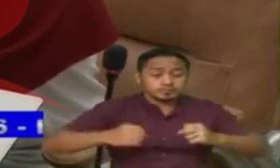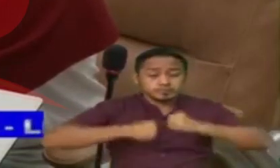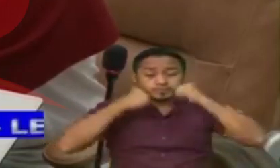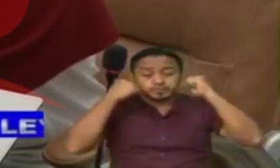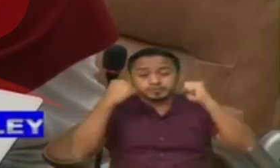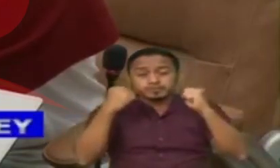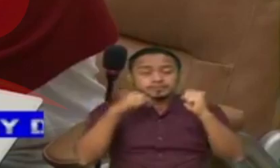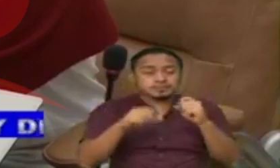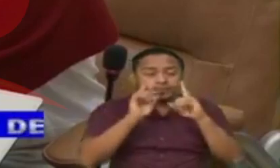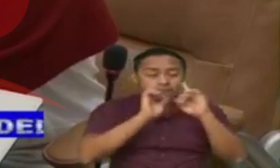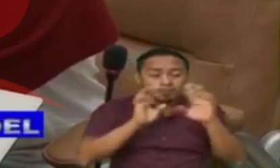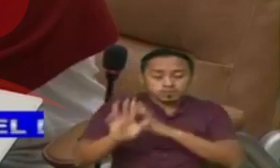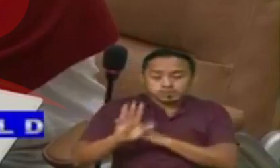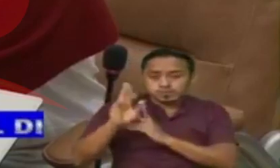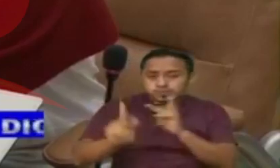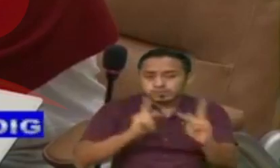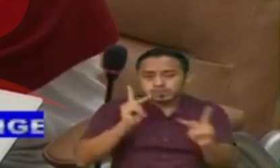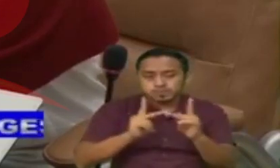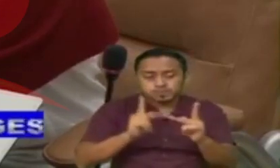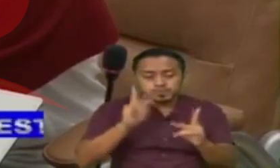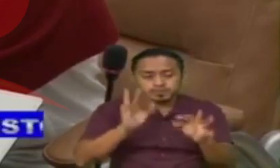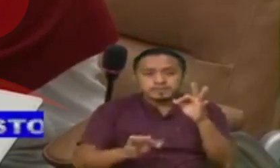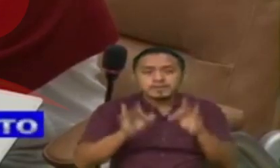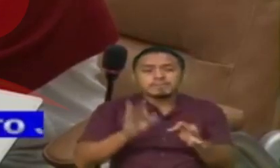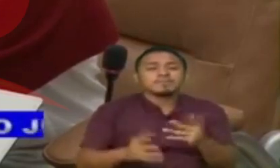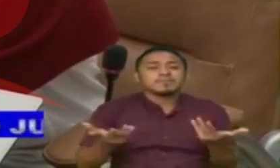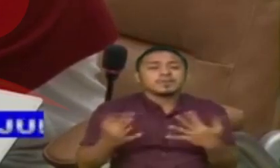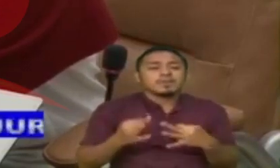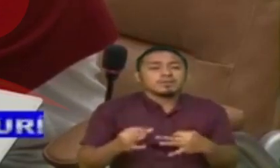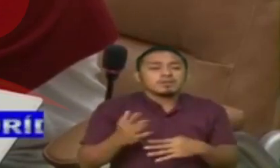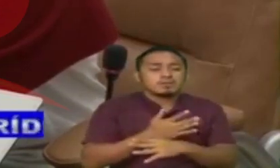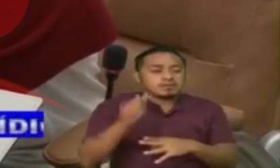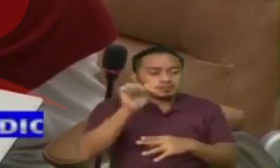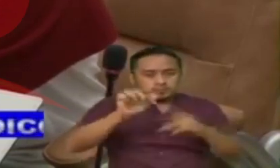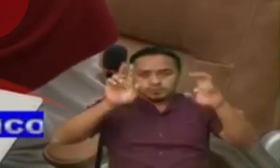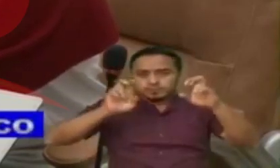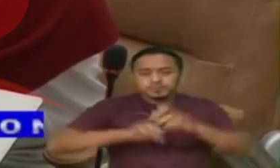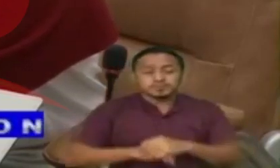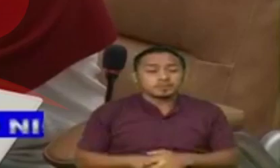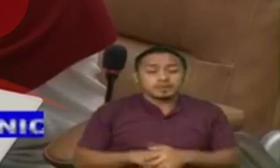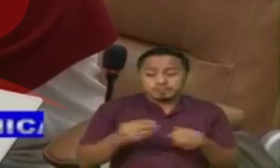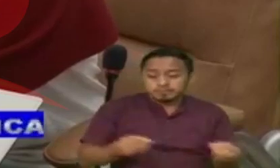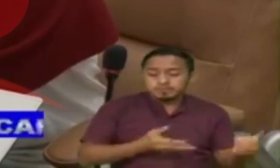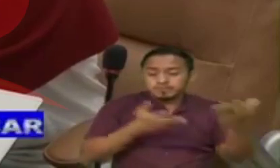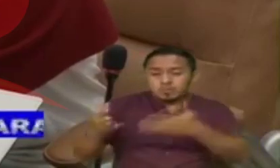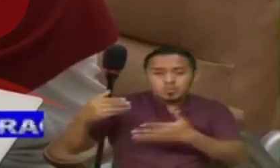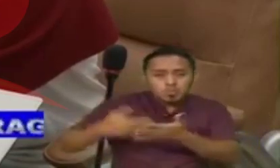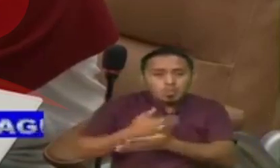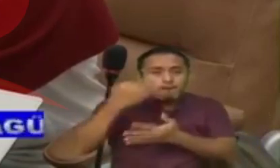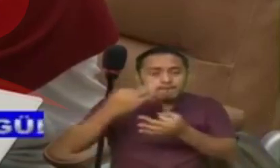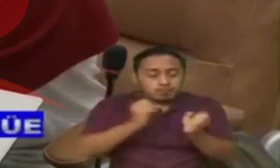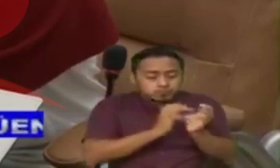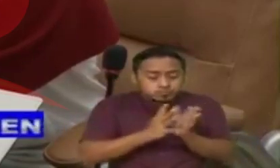de la seguridad y certeza jurídica de las normas en esta materia, dotando de un sistema normativo